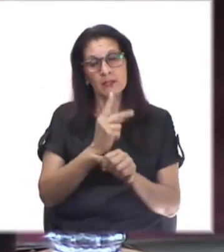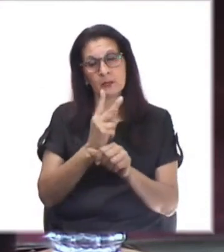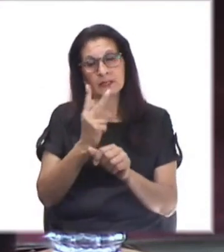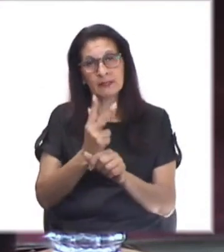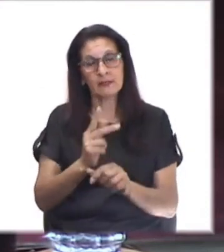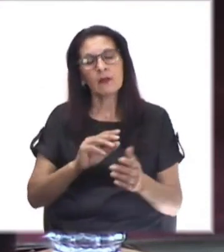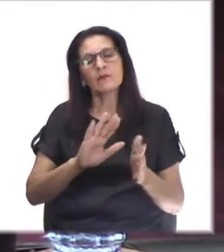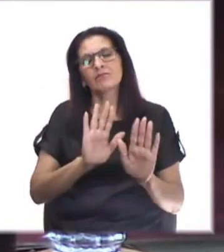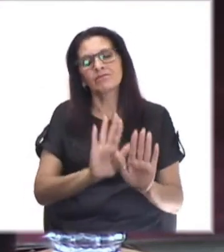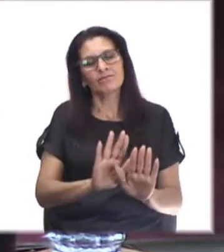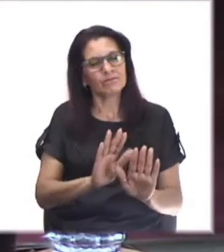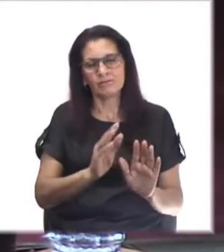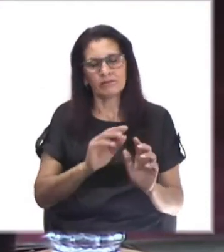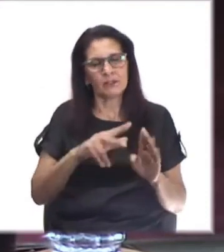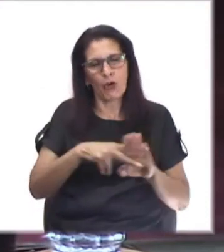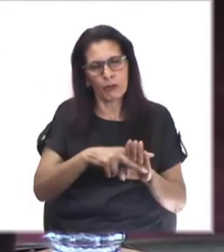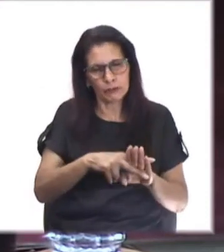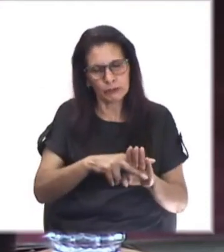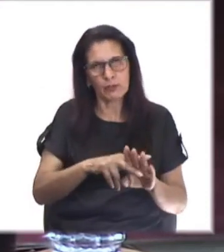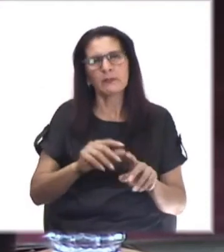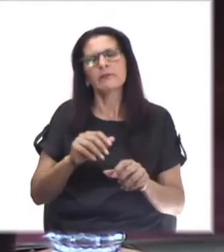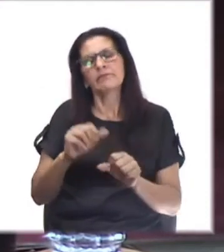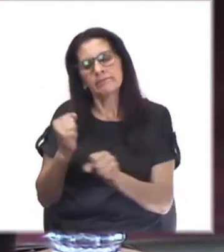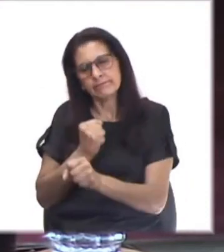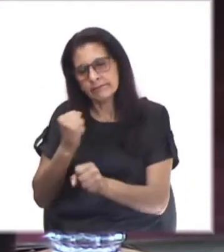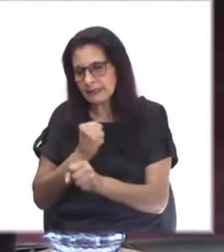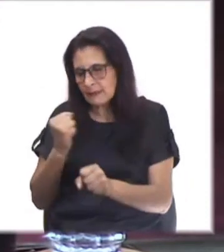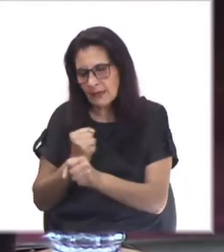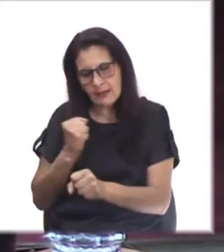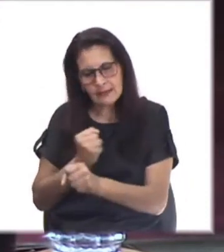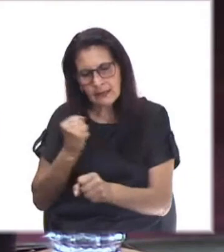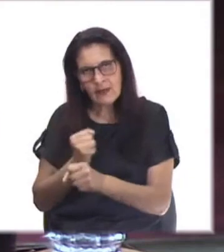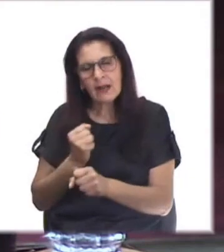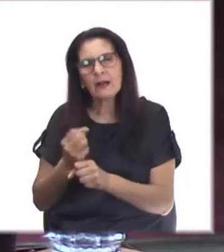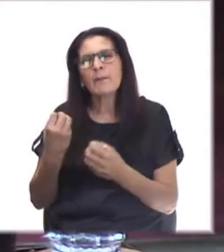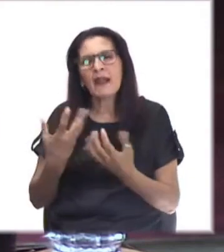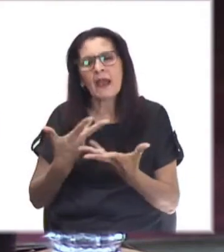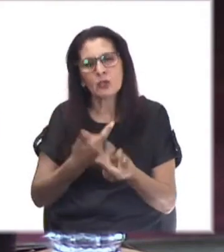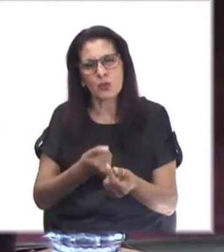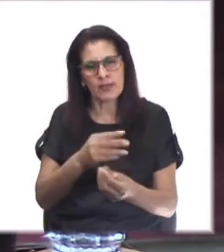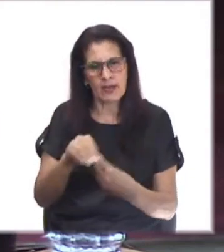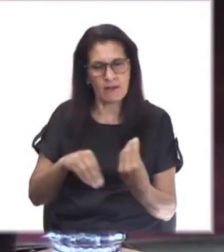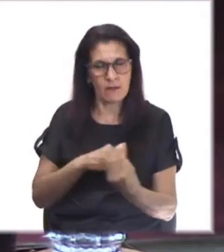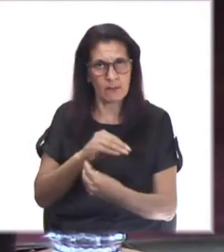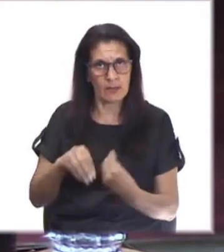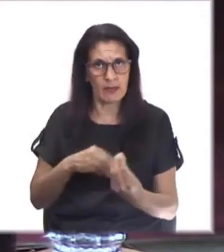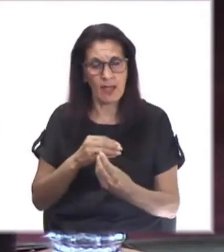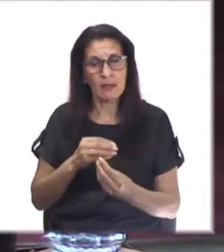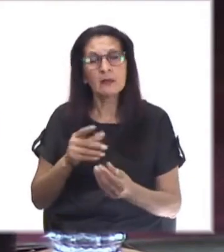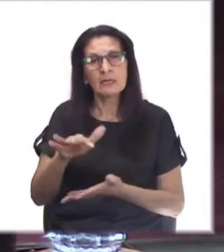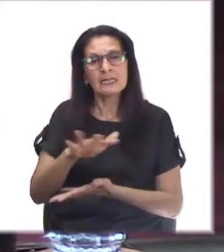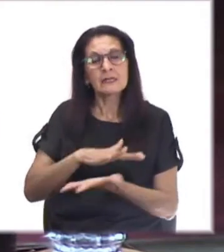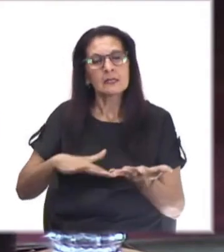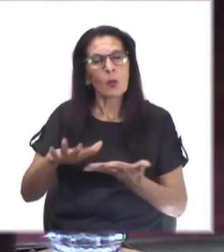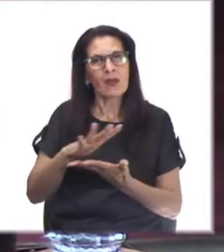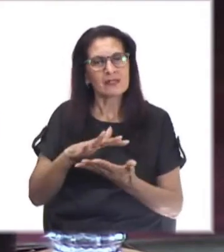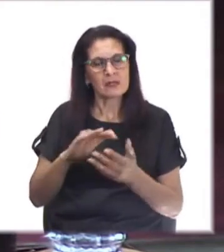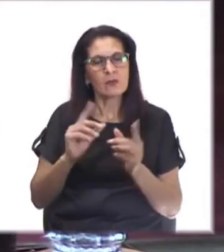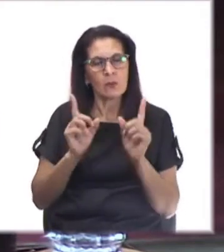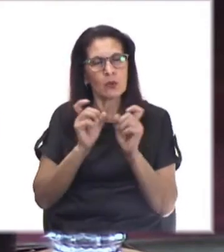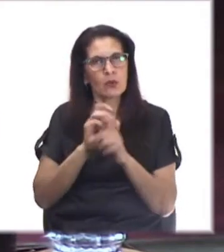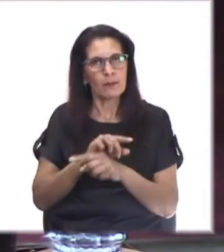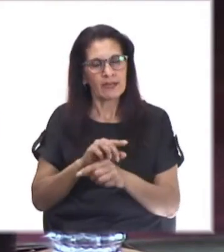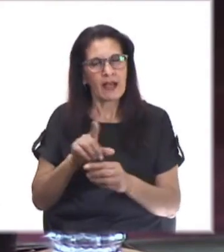para trabajar y poder contribuir al sustento de su numerosa familia. Una situación frecuente en la tradición de las